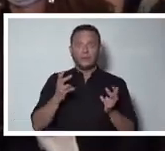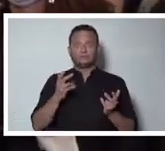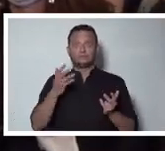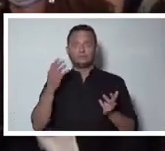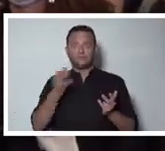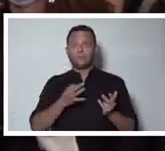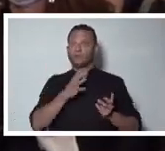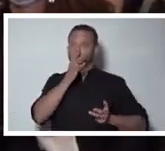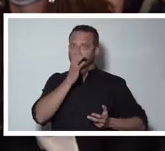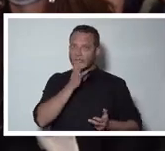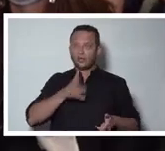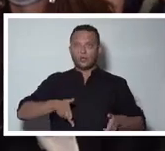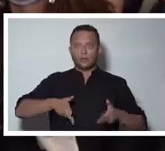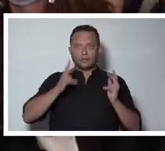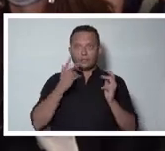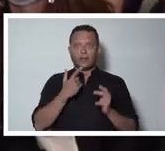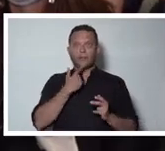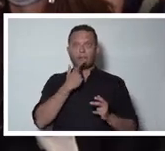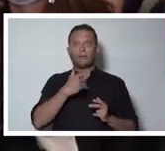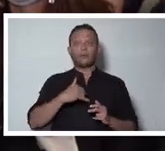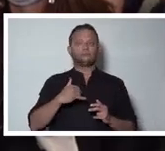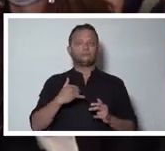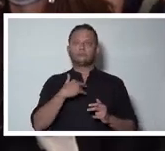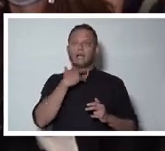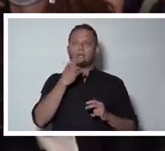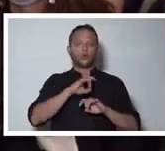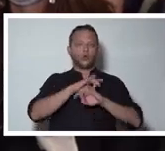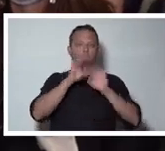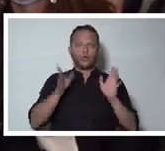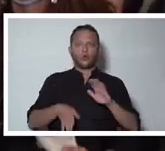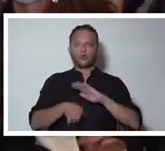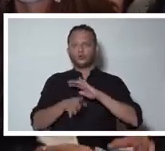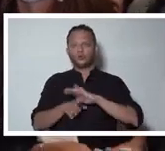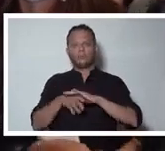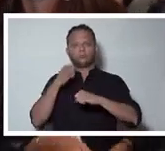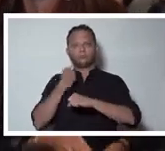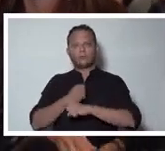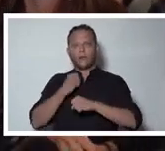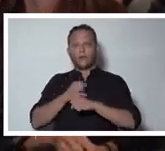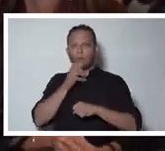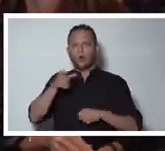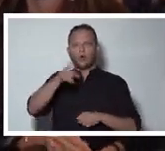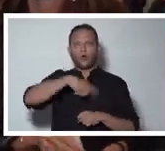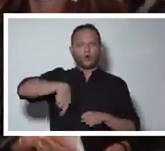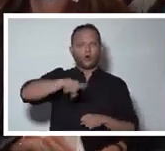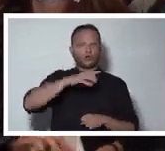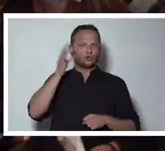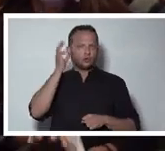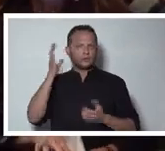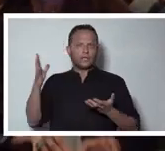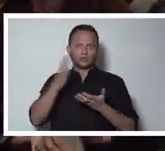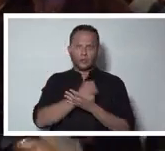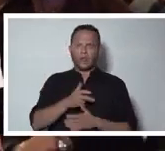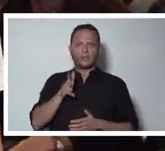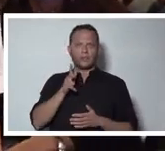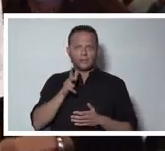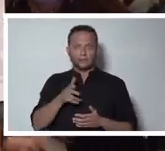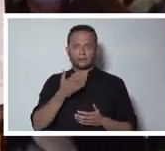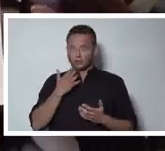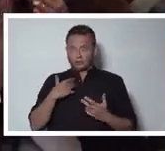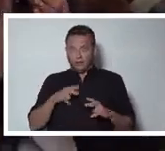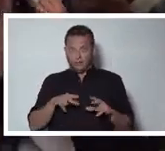la En serio y digamos alto y claro que seguimos trabajando por todas nosotras y por todos nuestros derechos y